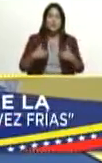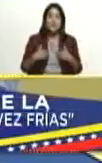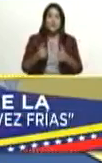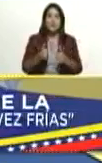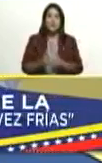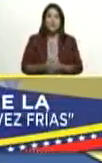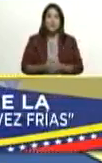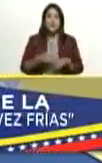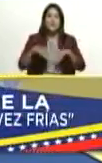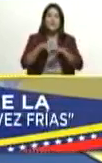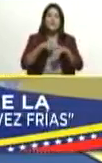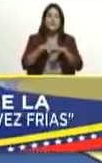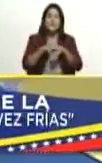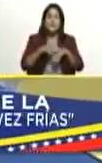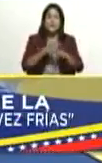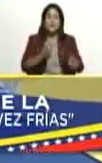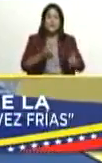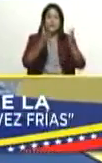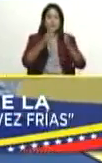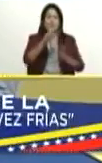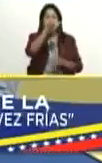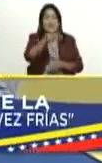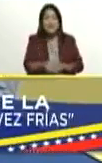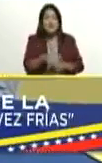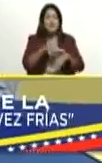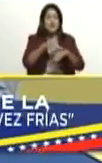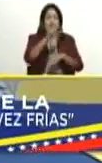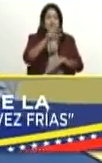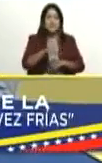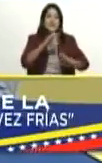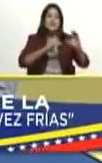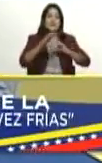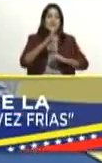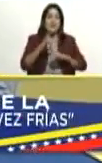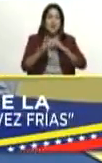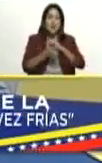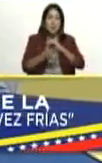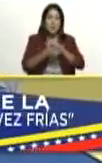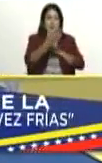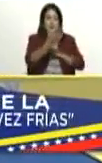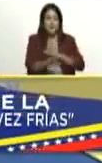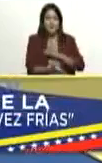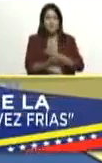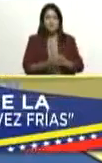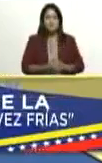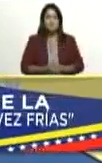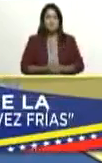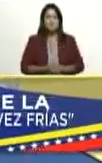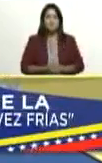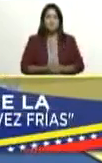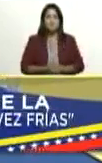y ministra del Poder Popular para Ciencia y Tecnología.